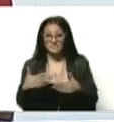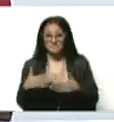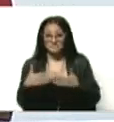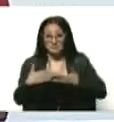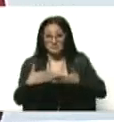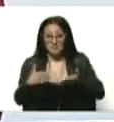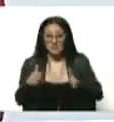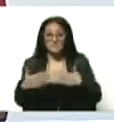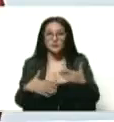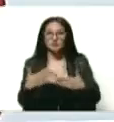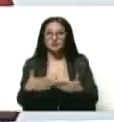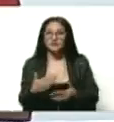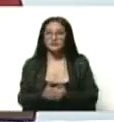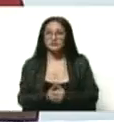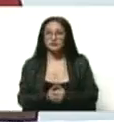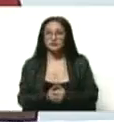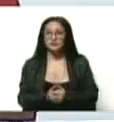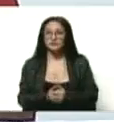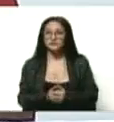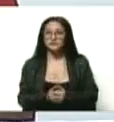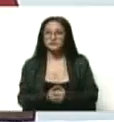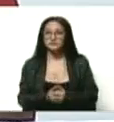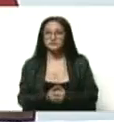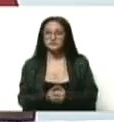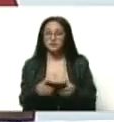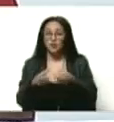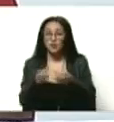simpatizantes, militantes y amigos.